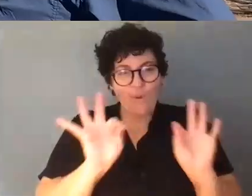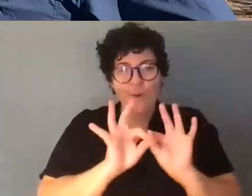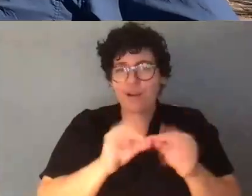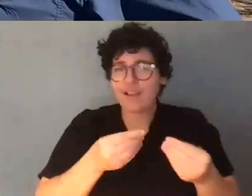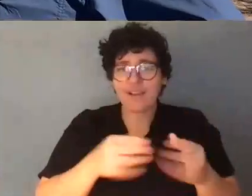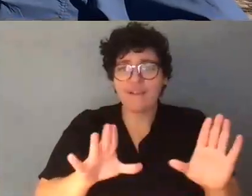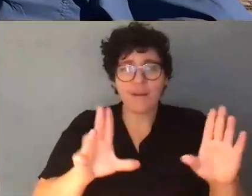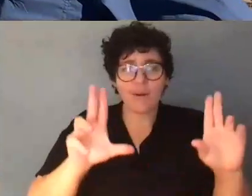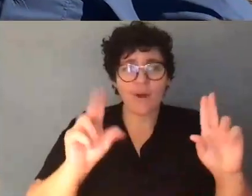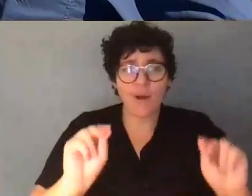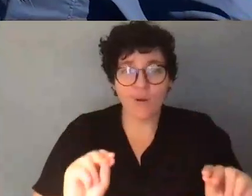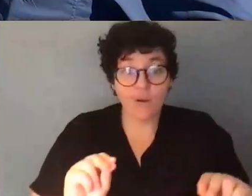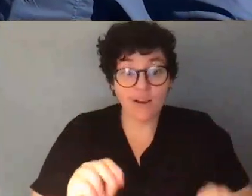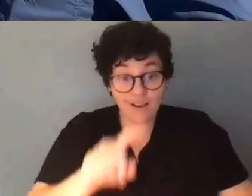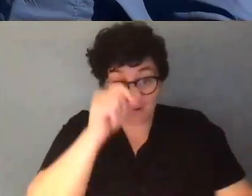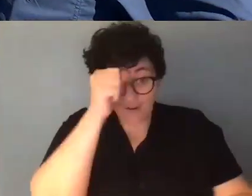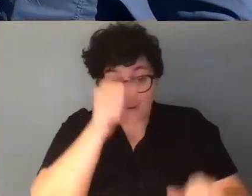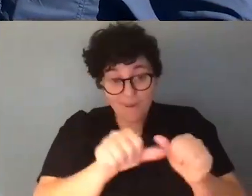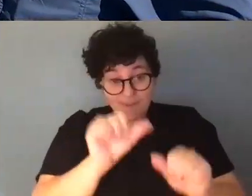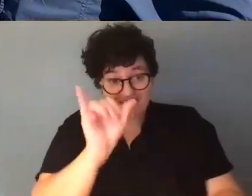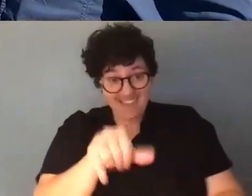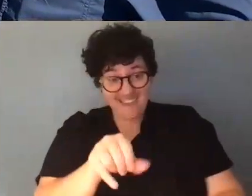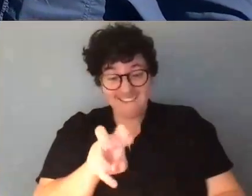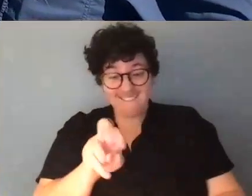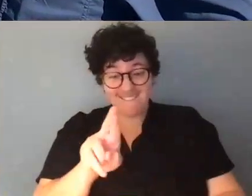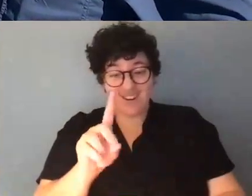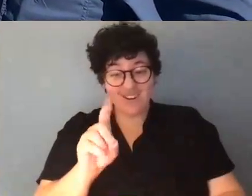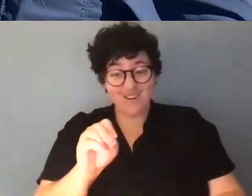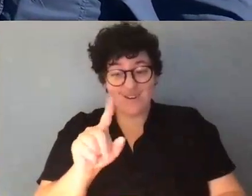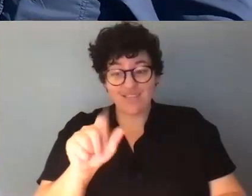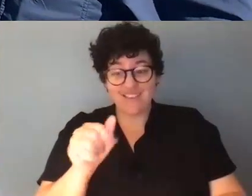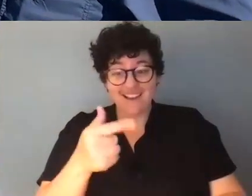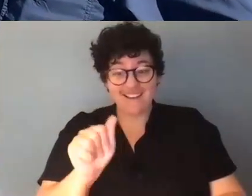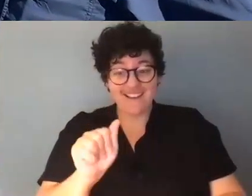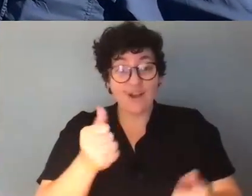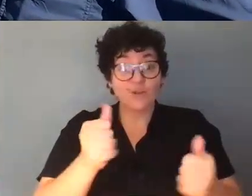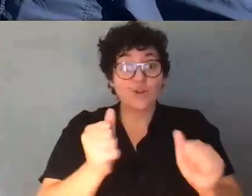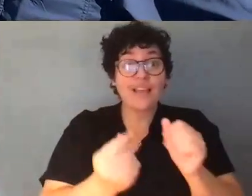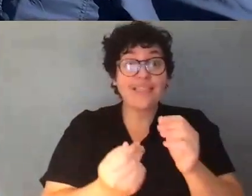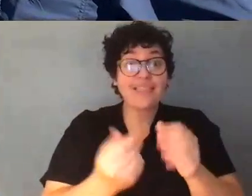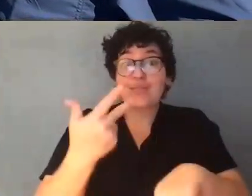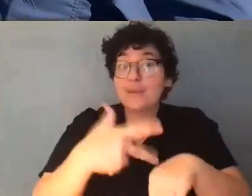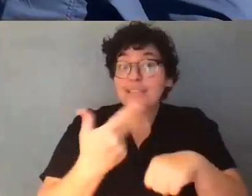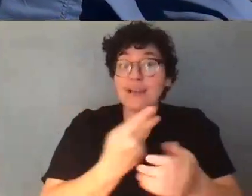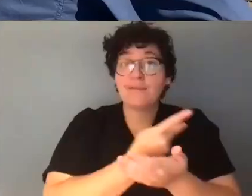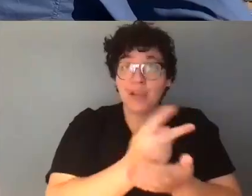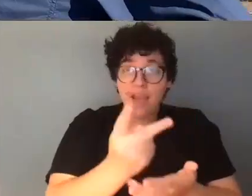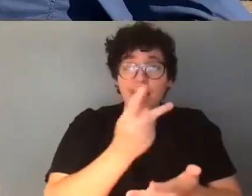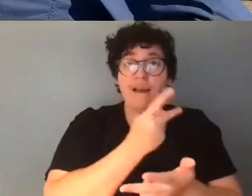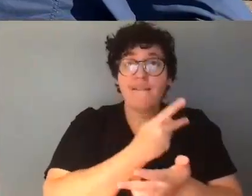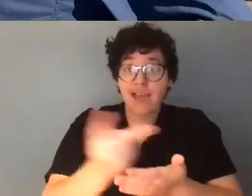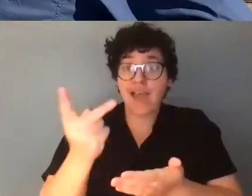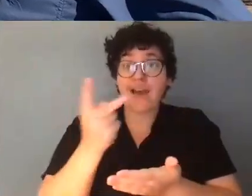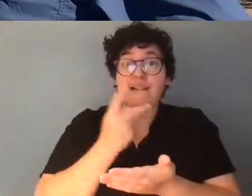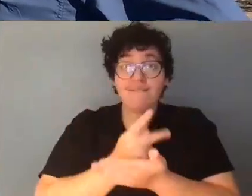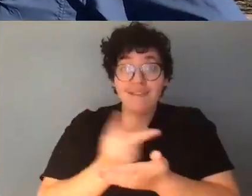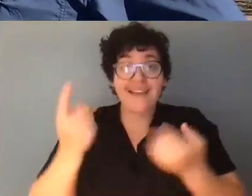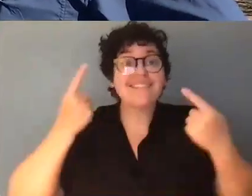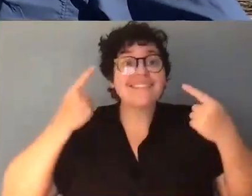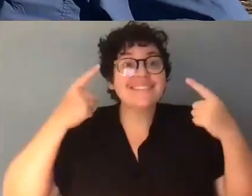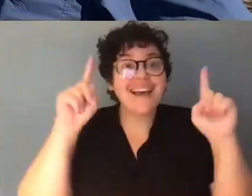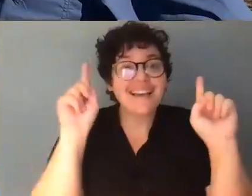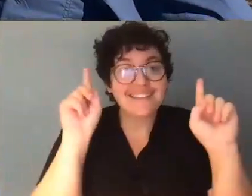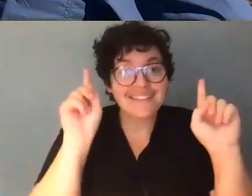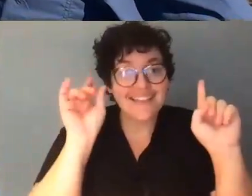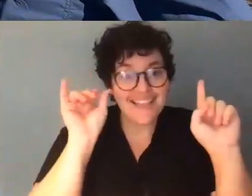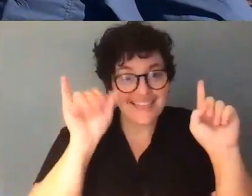darse por vencido. Esta verdolaga usted la enterró 3 veces antes de que dio. Sí. Las fallas es parte de la vida. Pero la fruta es tan